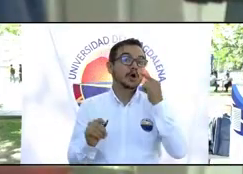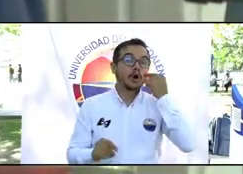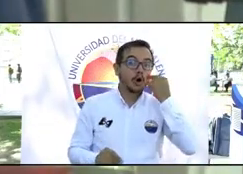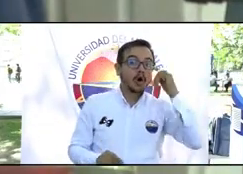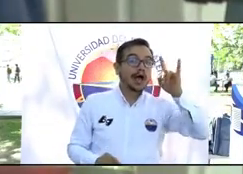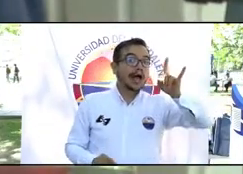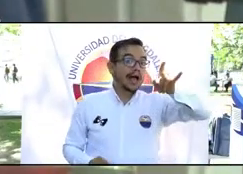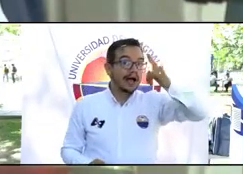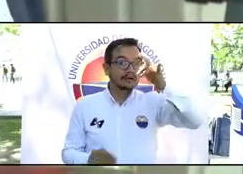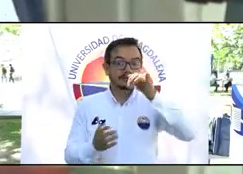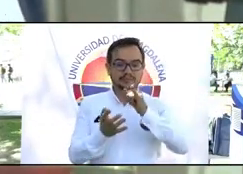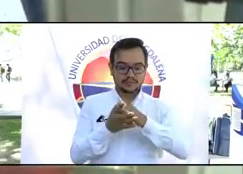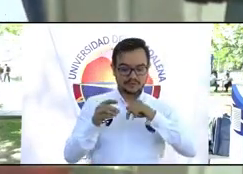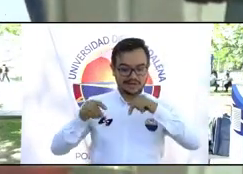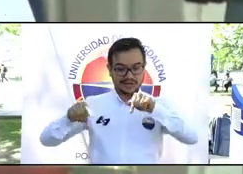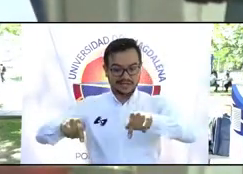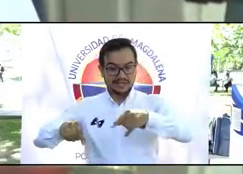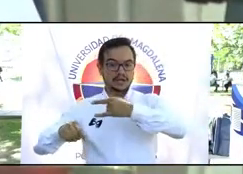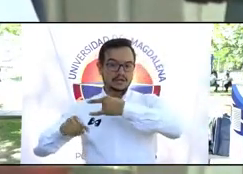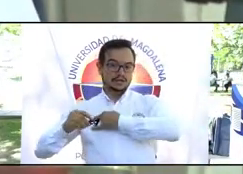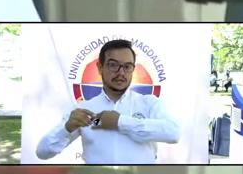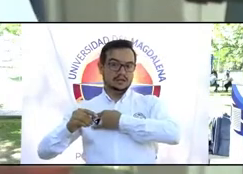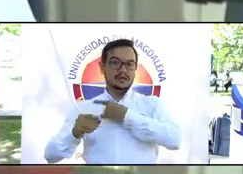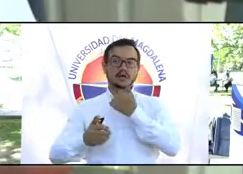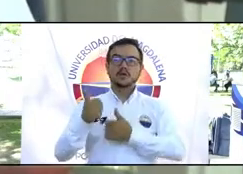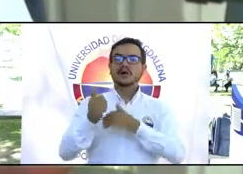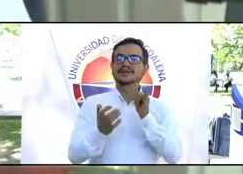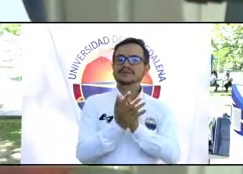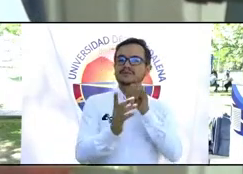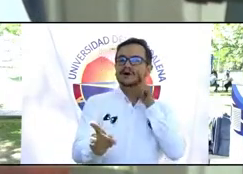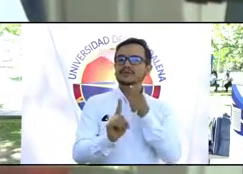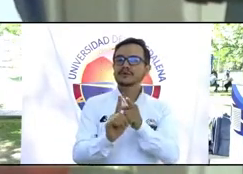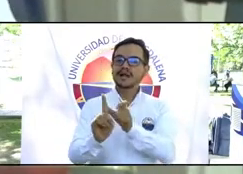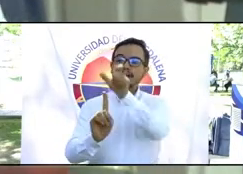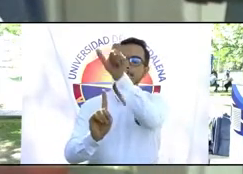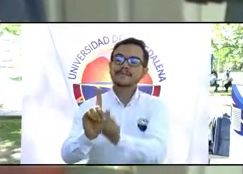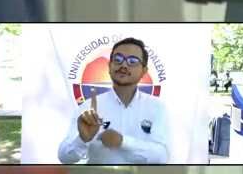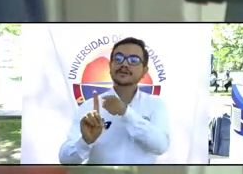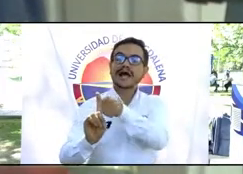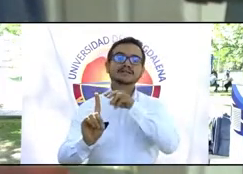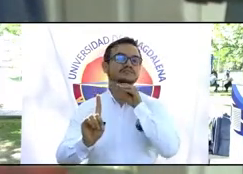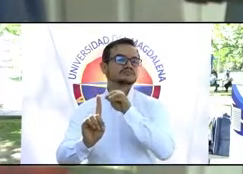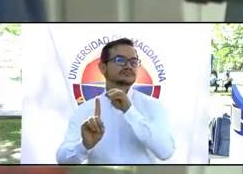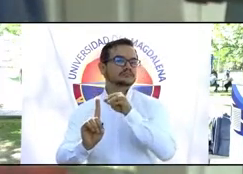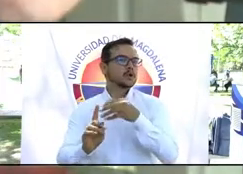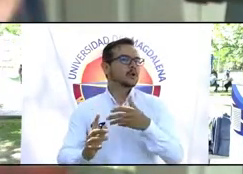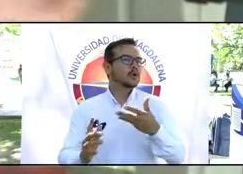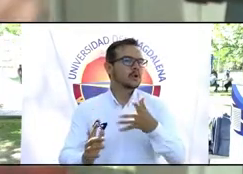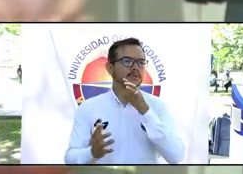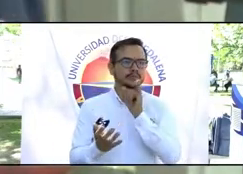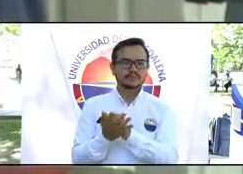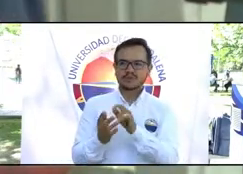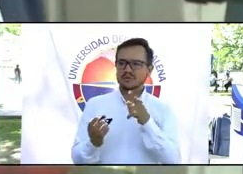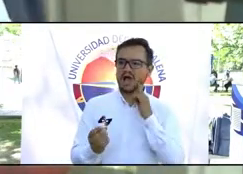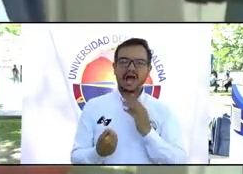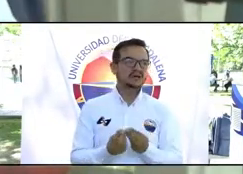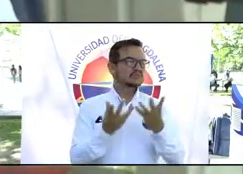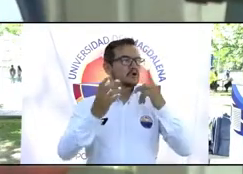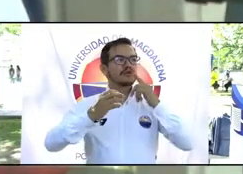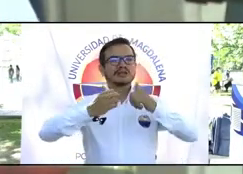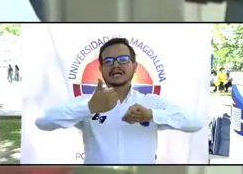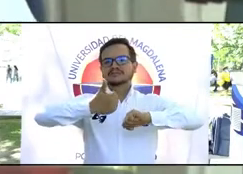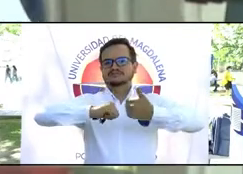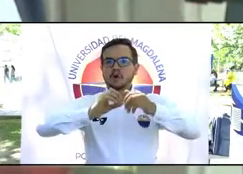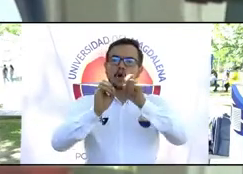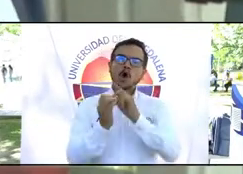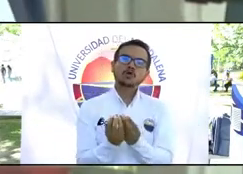ni este ni la universidad que el propósito central es educar personas. Y para educar personas no hay número que cuente. No hay un